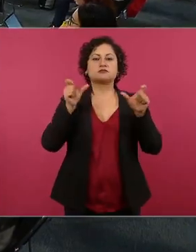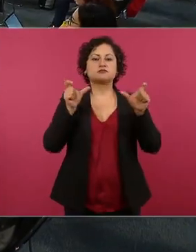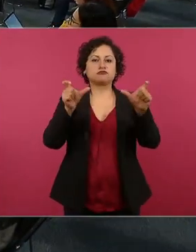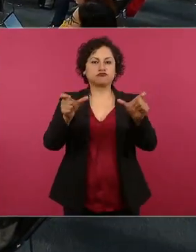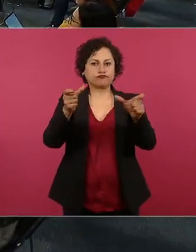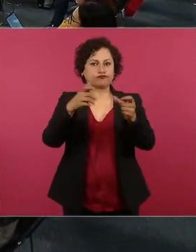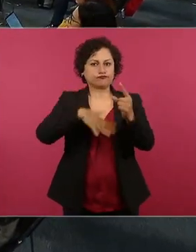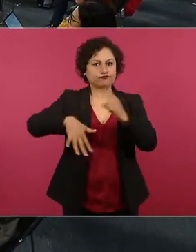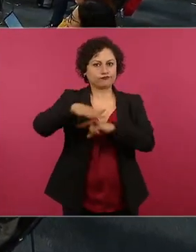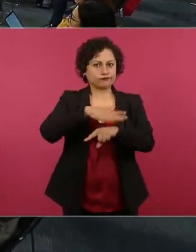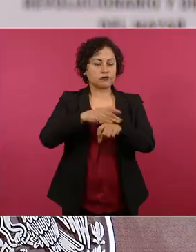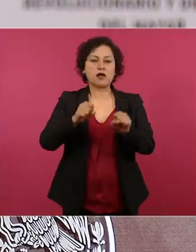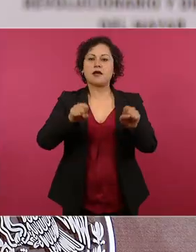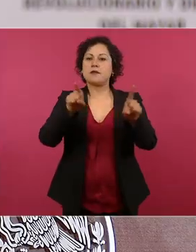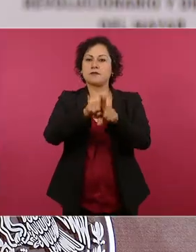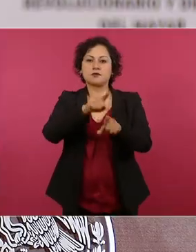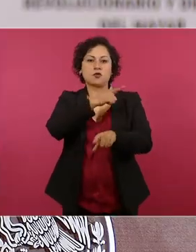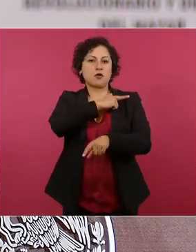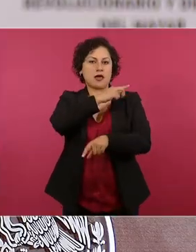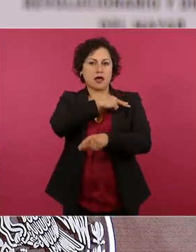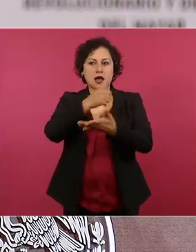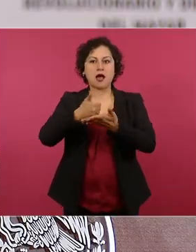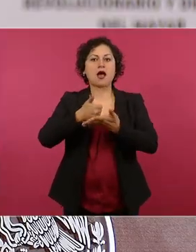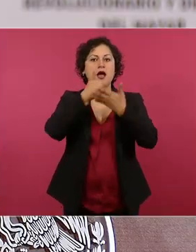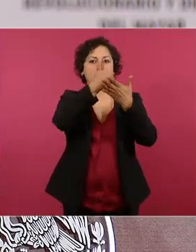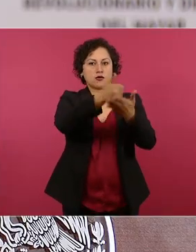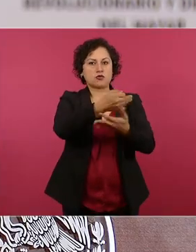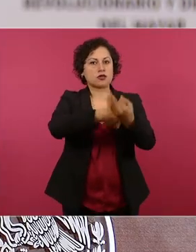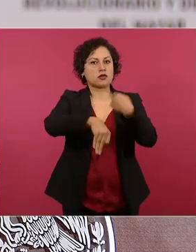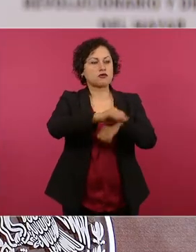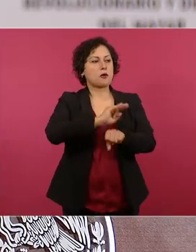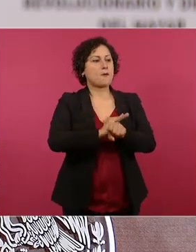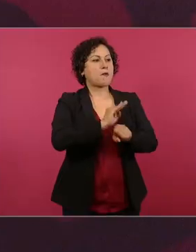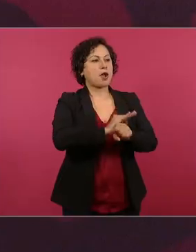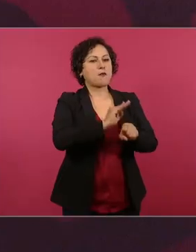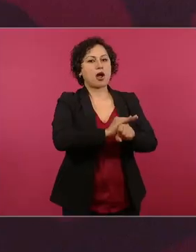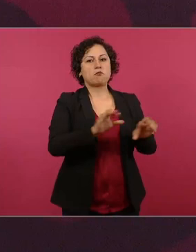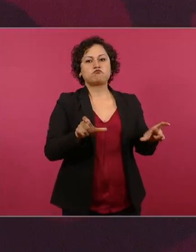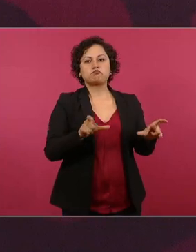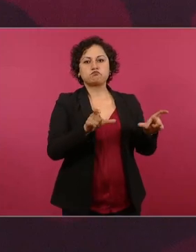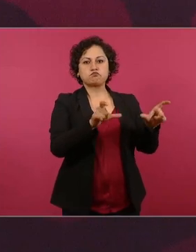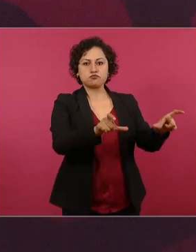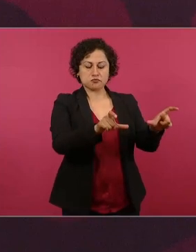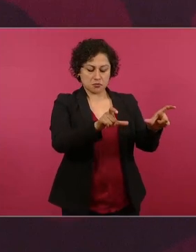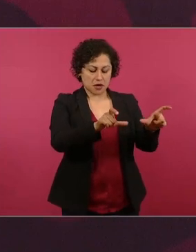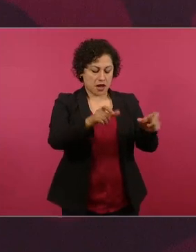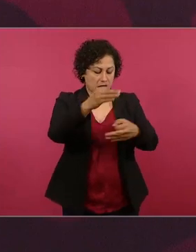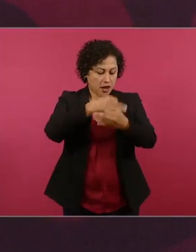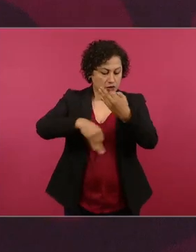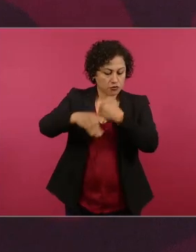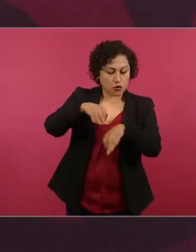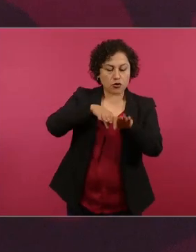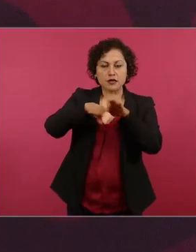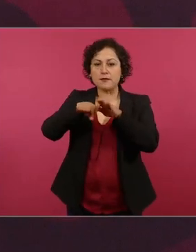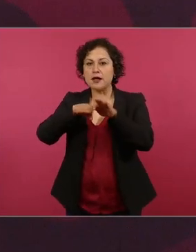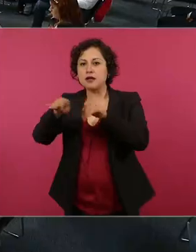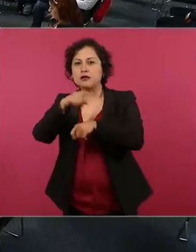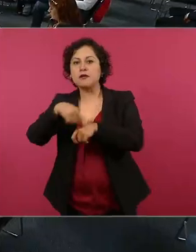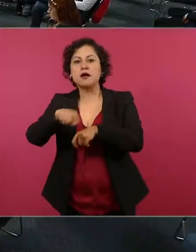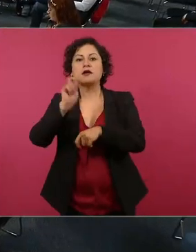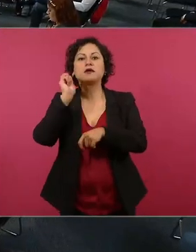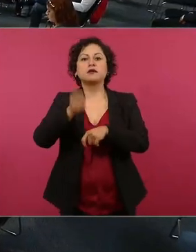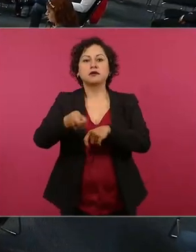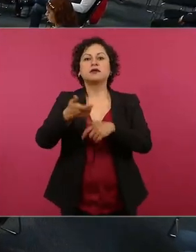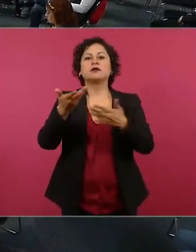Parece que también hubo apoyo de Guardia Nacional resguardando todo el lugar y estuvieron trabajando todo el día. El